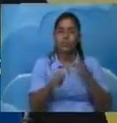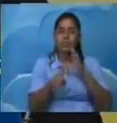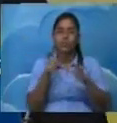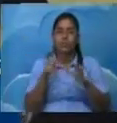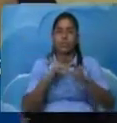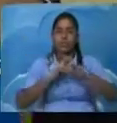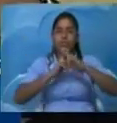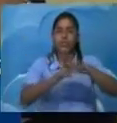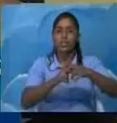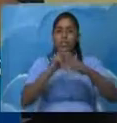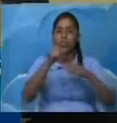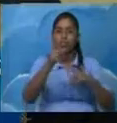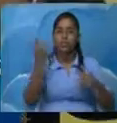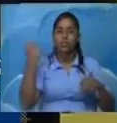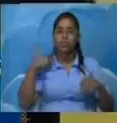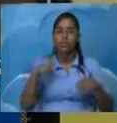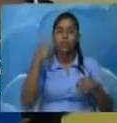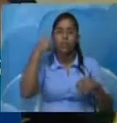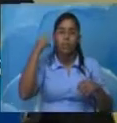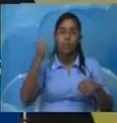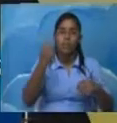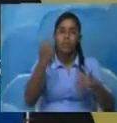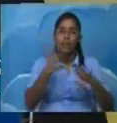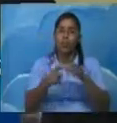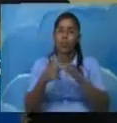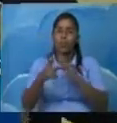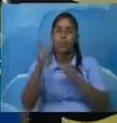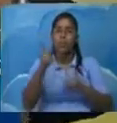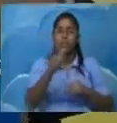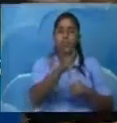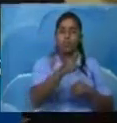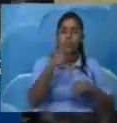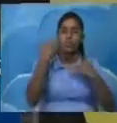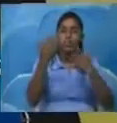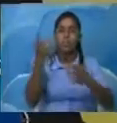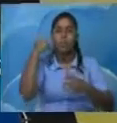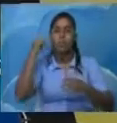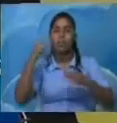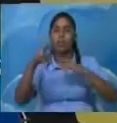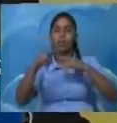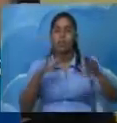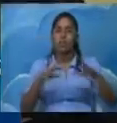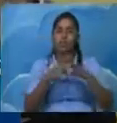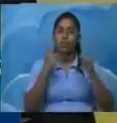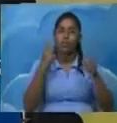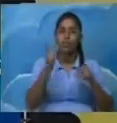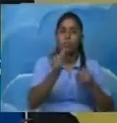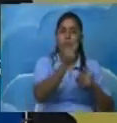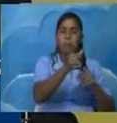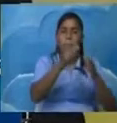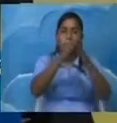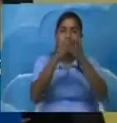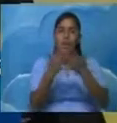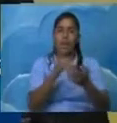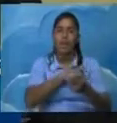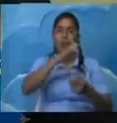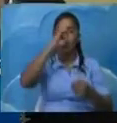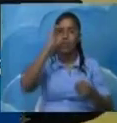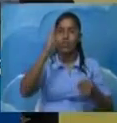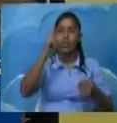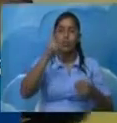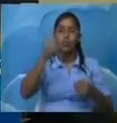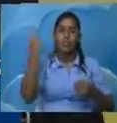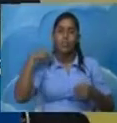tú tendrás para darle a otros, tú tendrás para repartir a otros palabra de Dios, tú tendrás